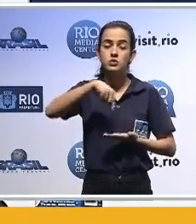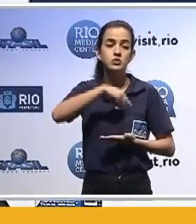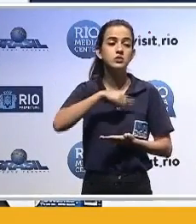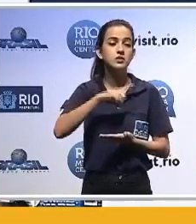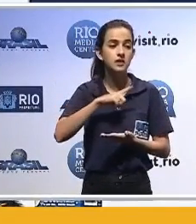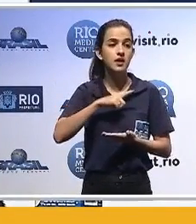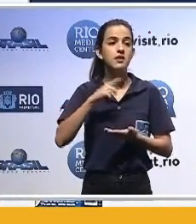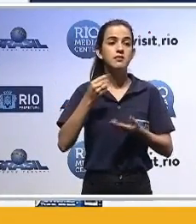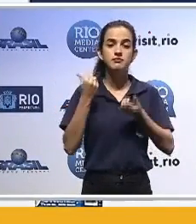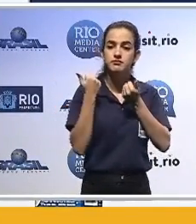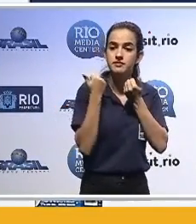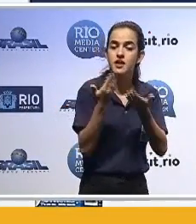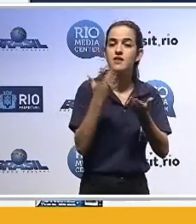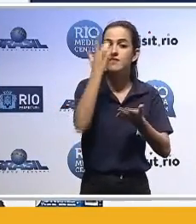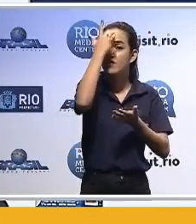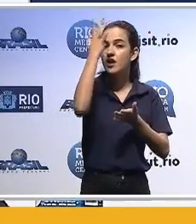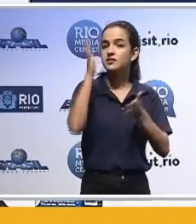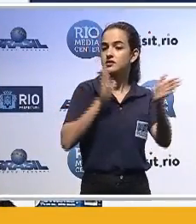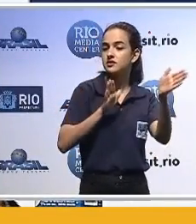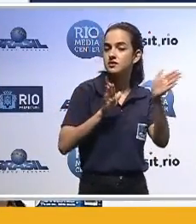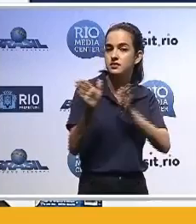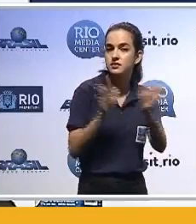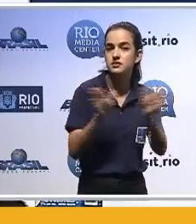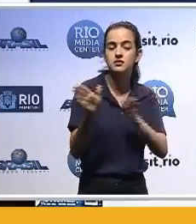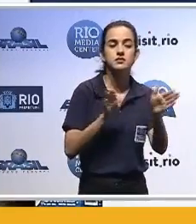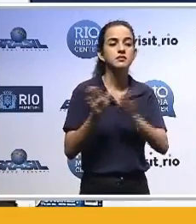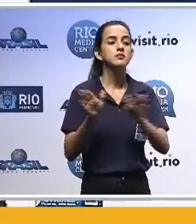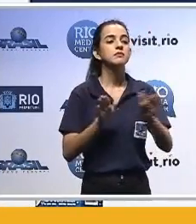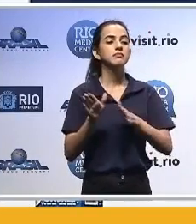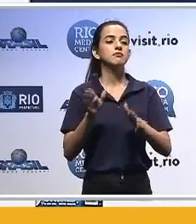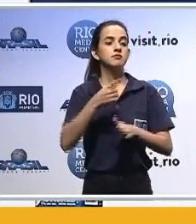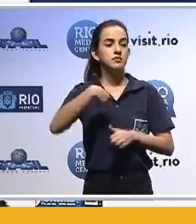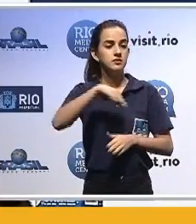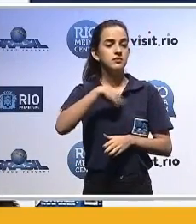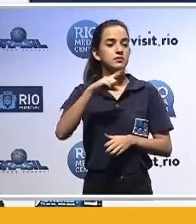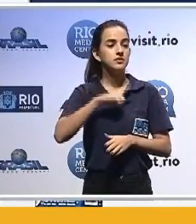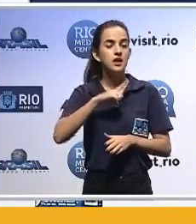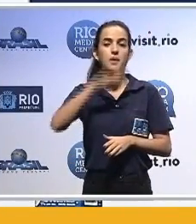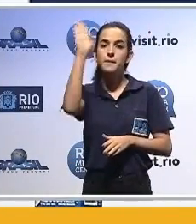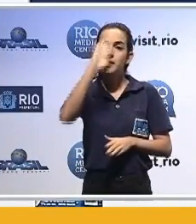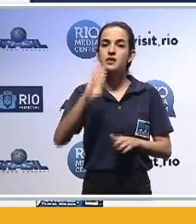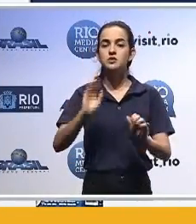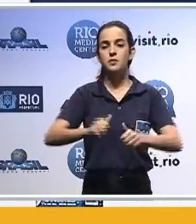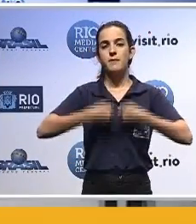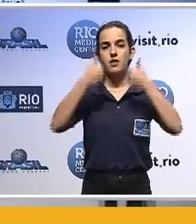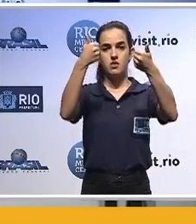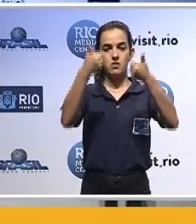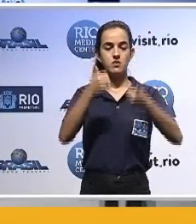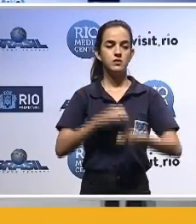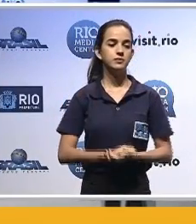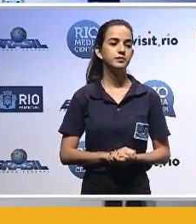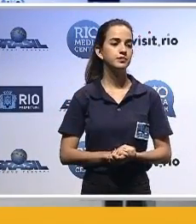e facilitar para que, que tenhamos um Brasil, um país melhor.